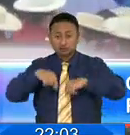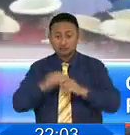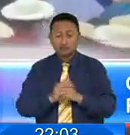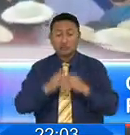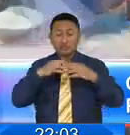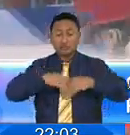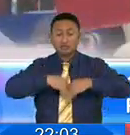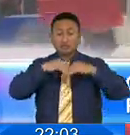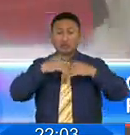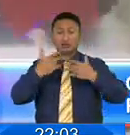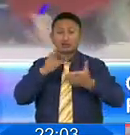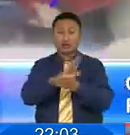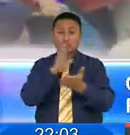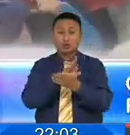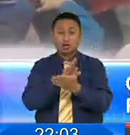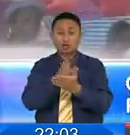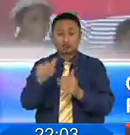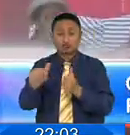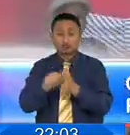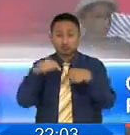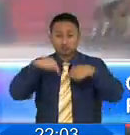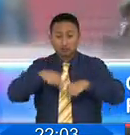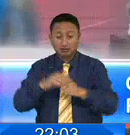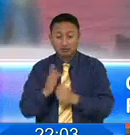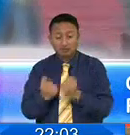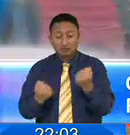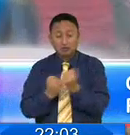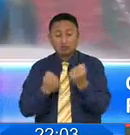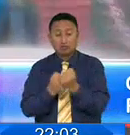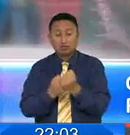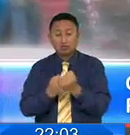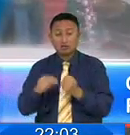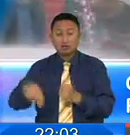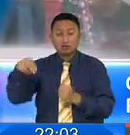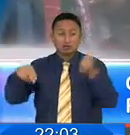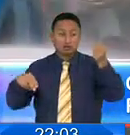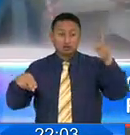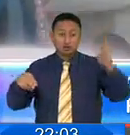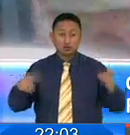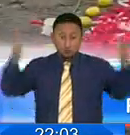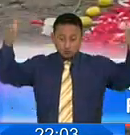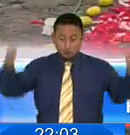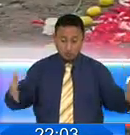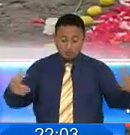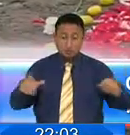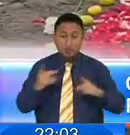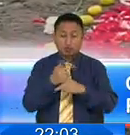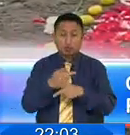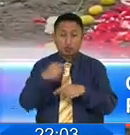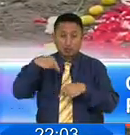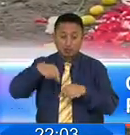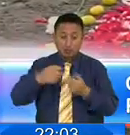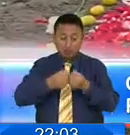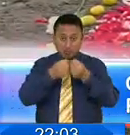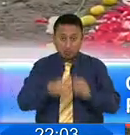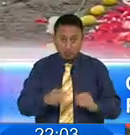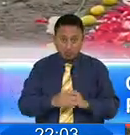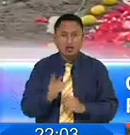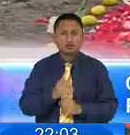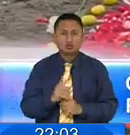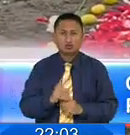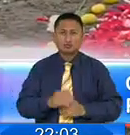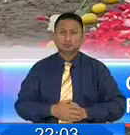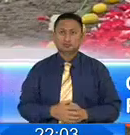reactivación de las escuelas rurales, reforzar las fronteras para evitar ingresen productos y así no sean perjudicados los